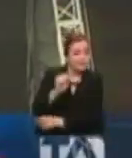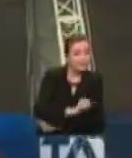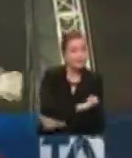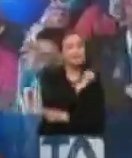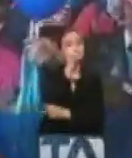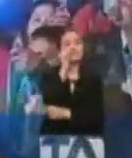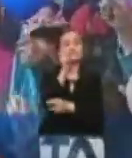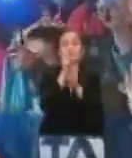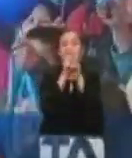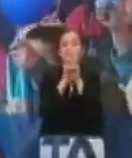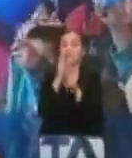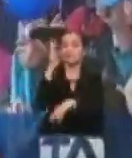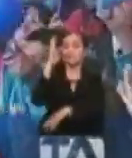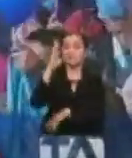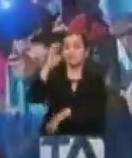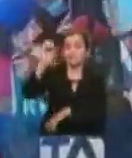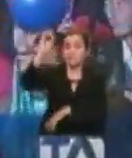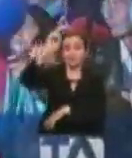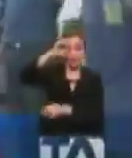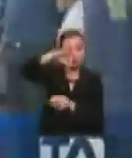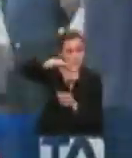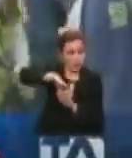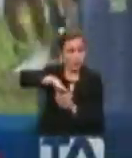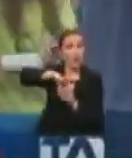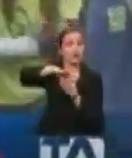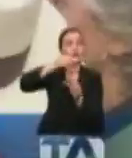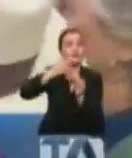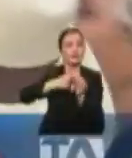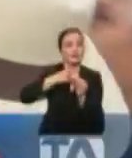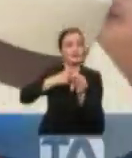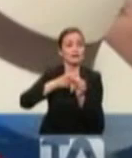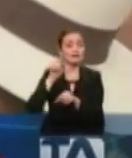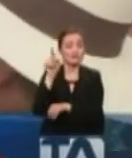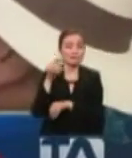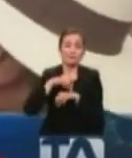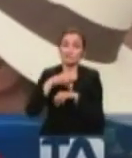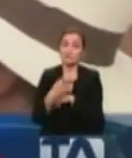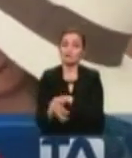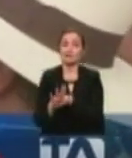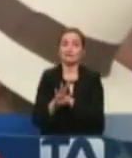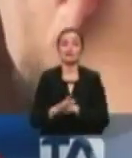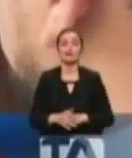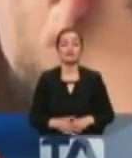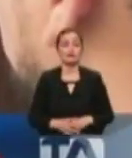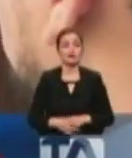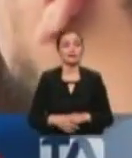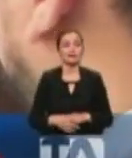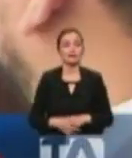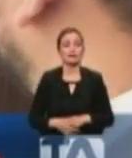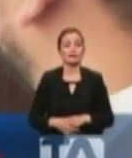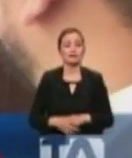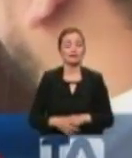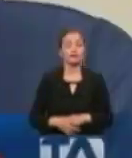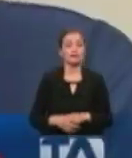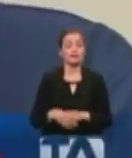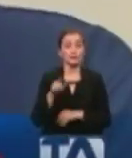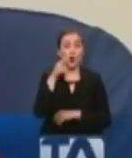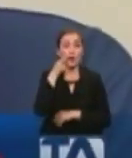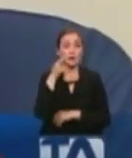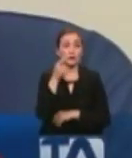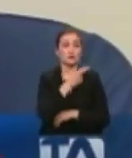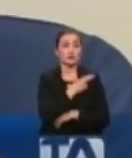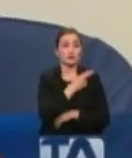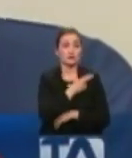con un resultado cercano al 60% de los votos, venciendo al correísta Augusto Barrera. Para el catedrático de Flaxo, Gustavo